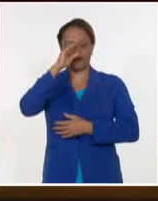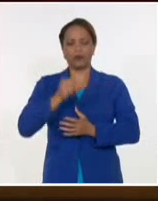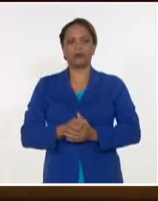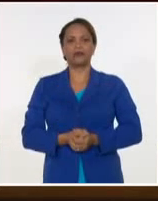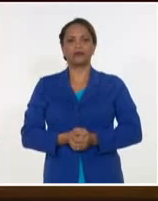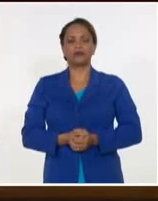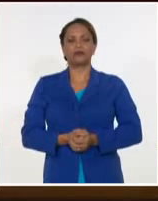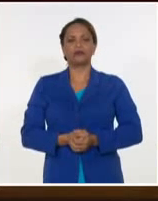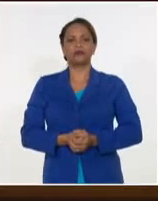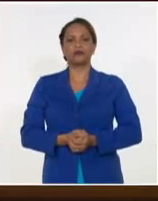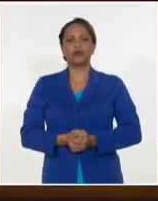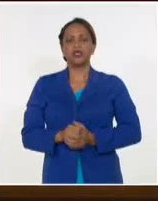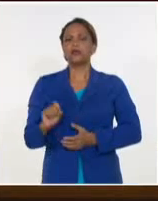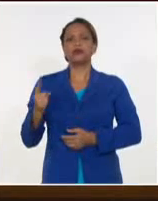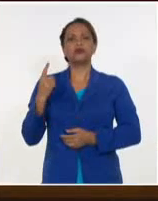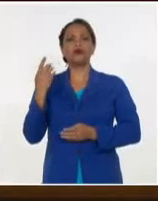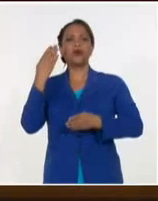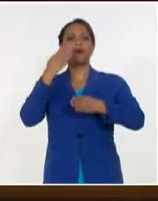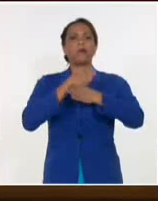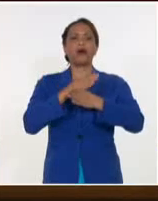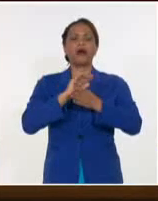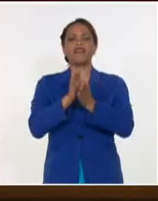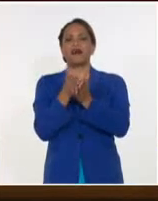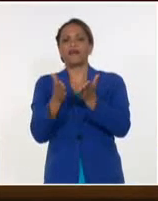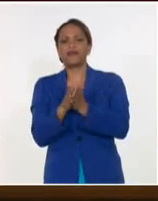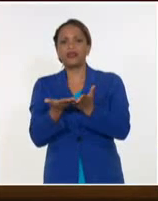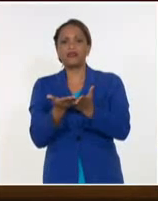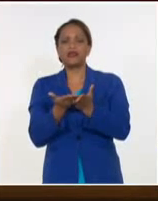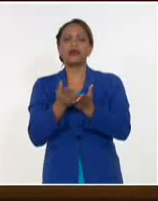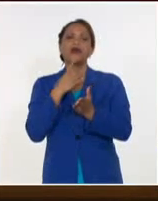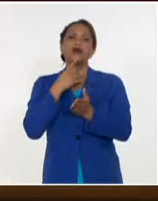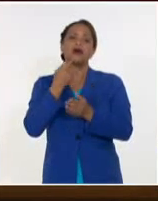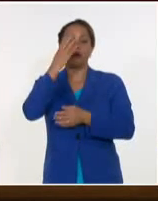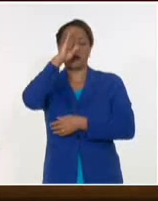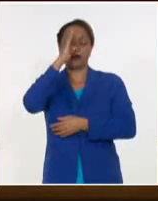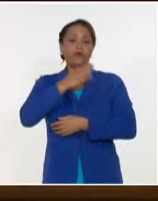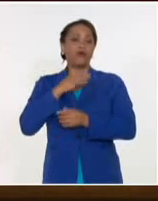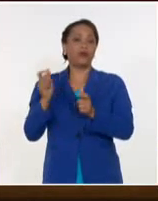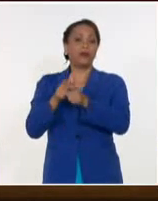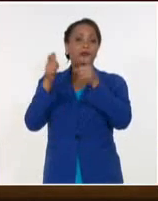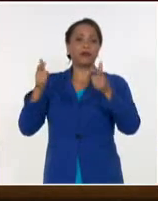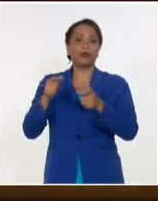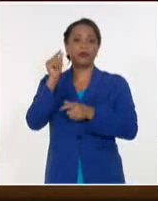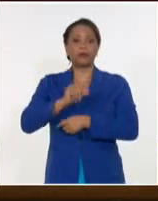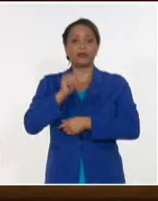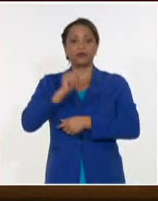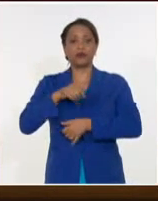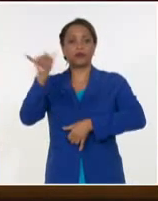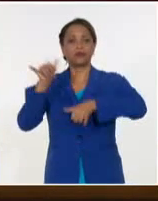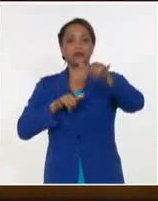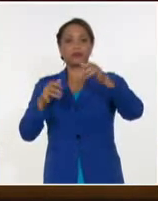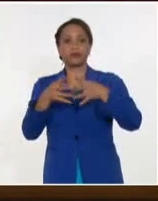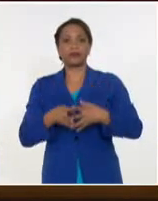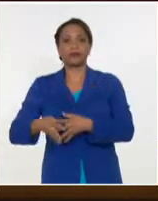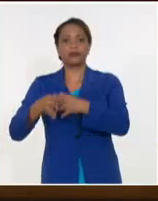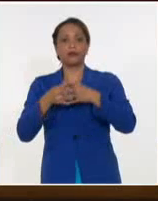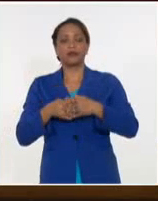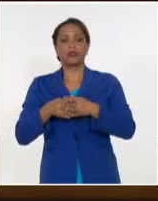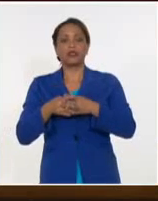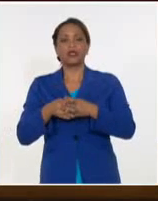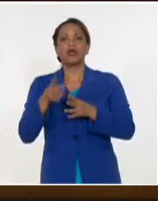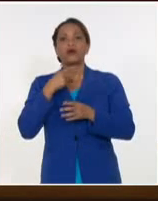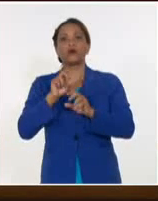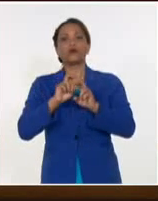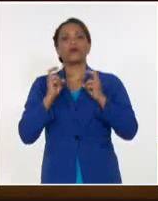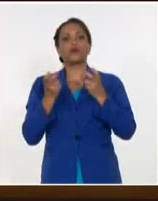no solo obstaculizan visados y accesos regulares a un país donde vive la mayor parte de la emigración cubana. Un congresista anticubano